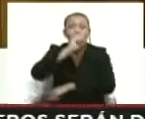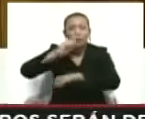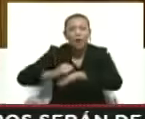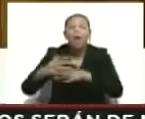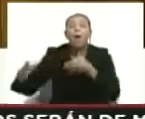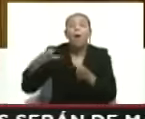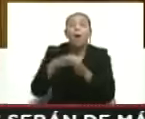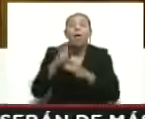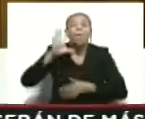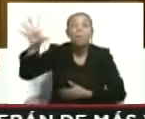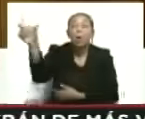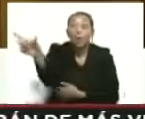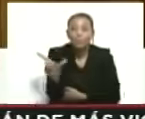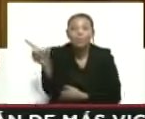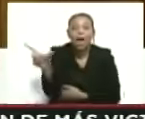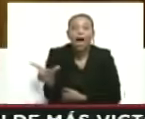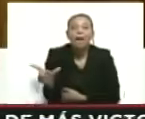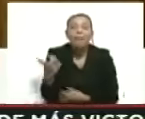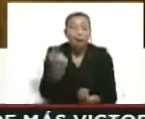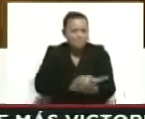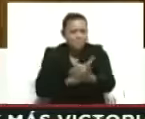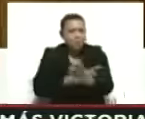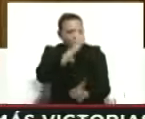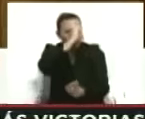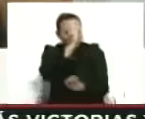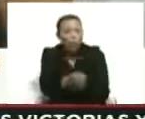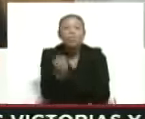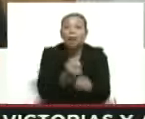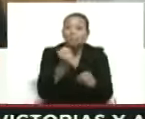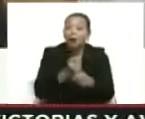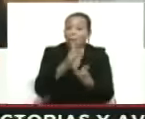la Patria. Para usted, hermano Jorge, reconocimiento.